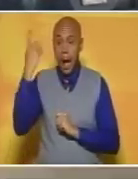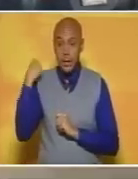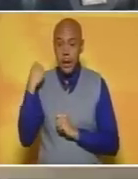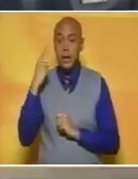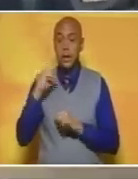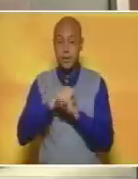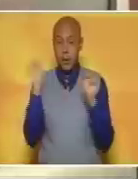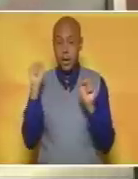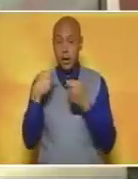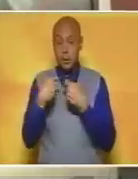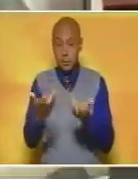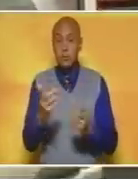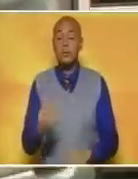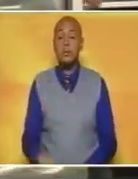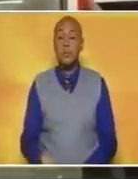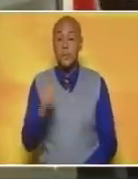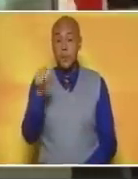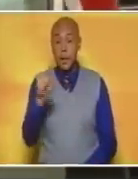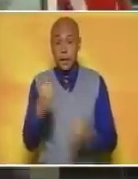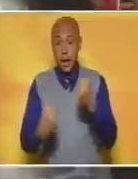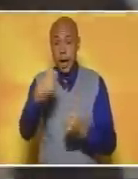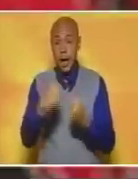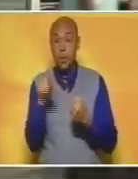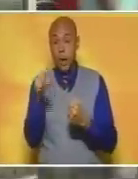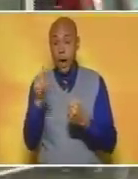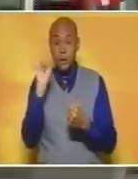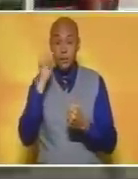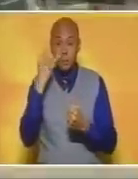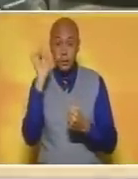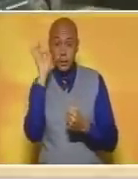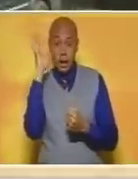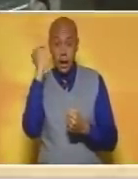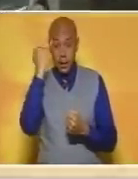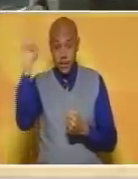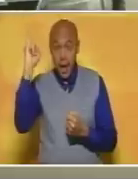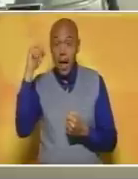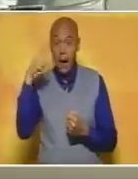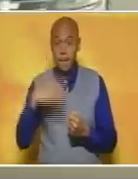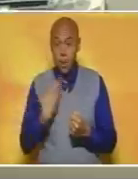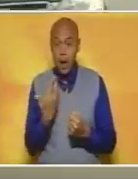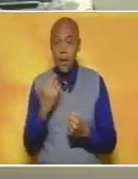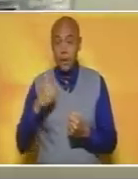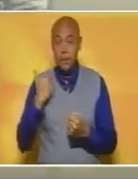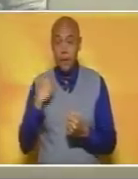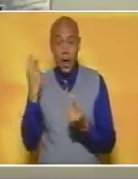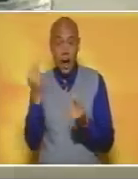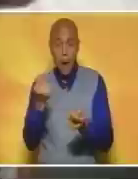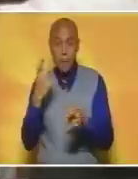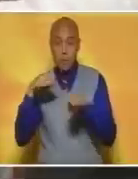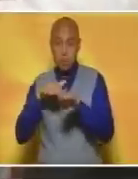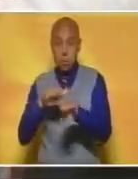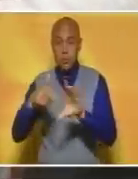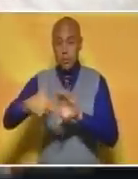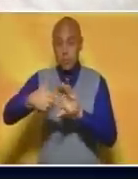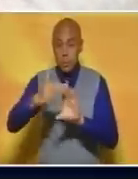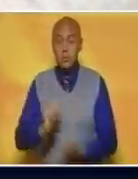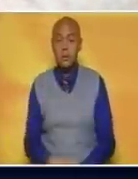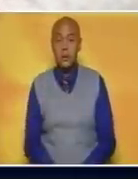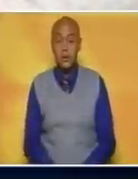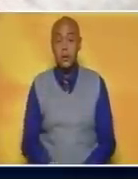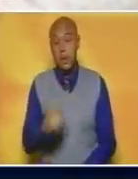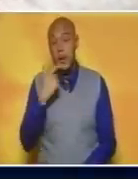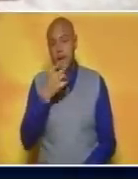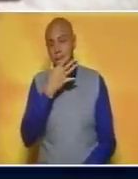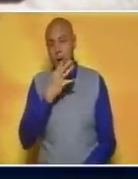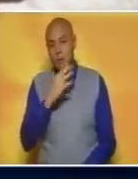en la mañana. Los usuarios aseguran que esta estrategia utilizada hace que las colas avancen de manera rápida. Sí, por lo menos se congestiona